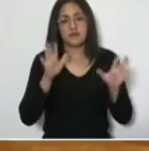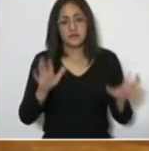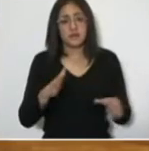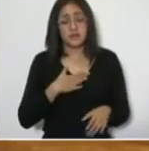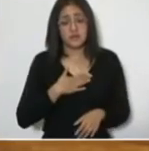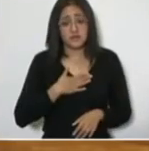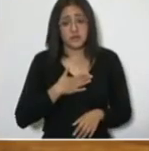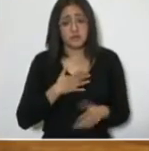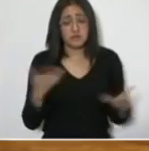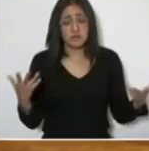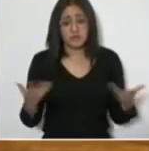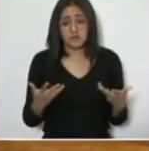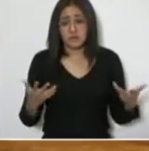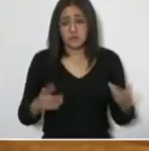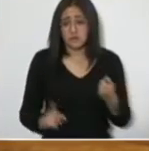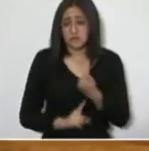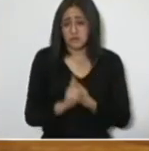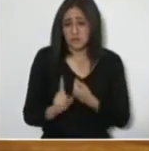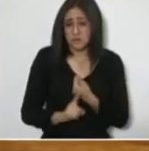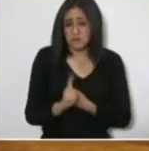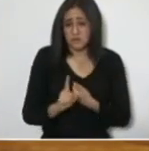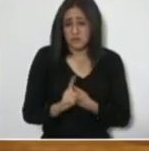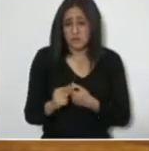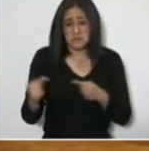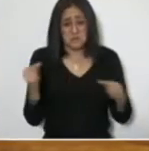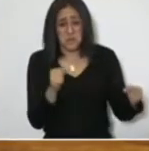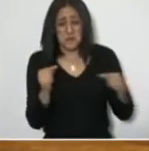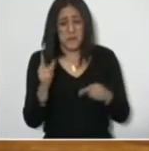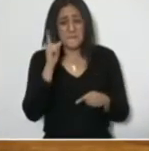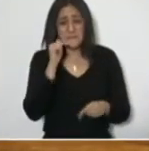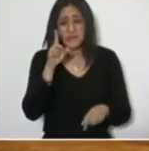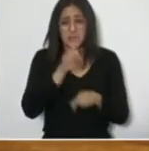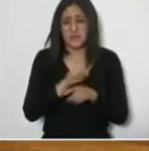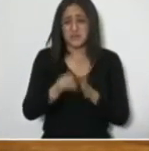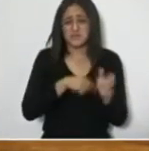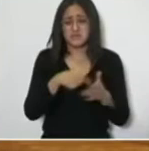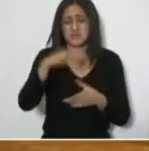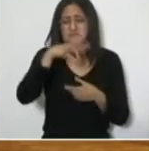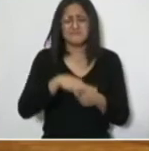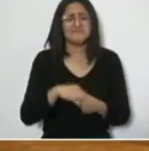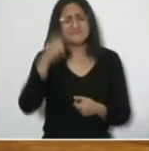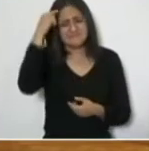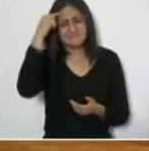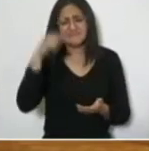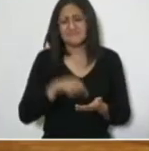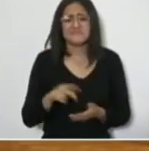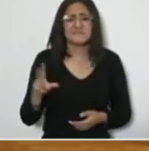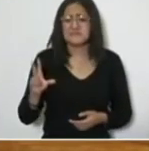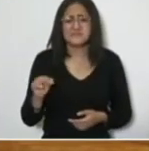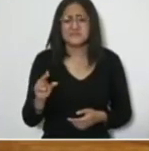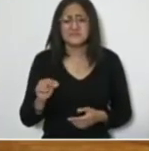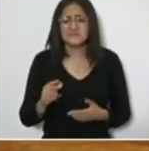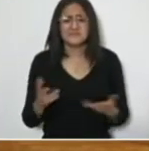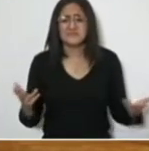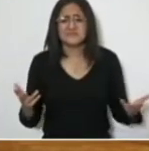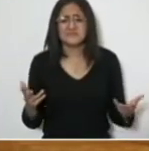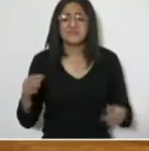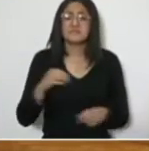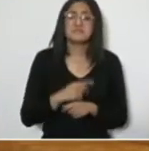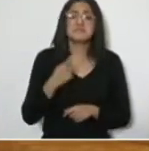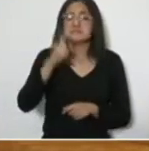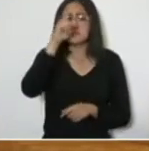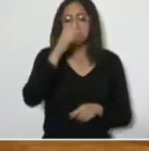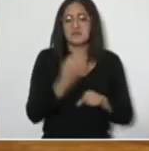Yo no veo que vaya a haber ningún tipo de violencia el día de mañana en la asamblea de instalación del